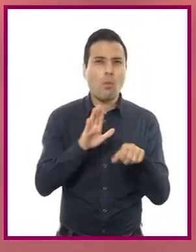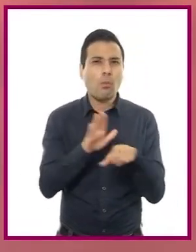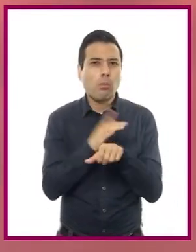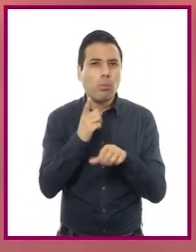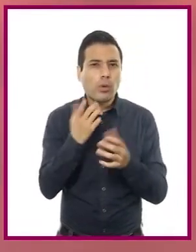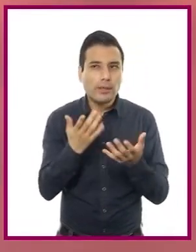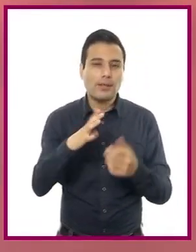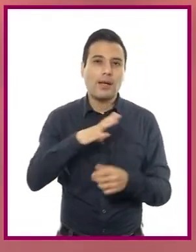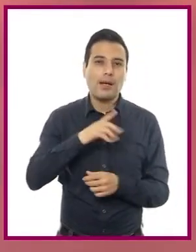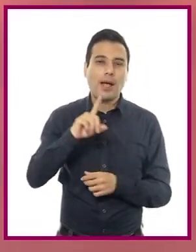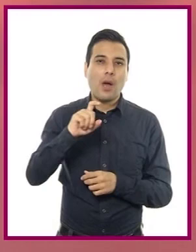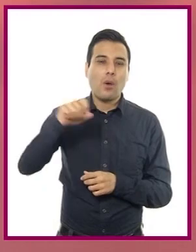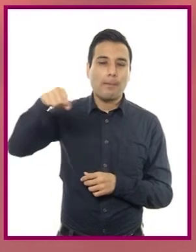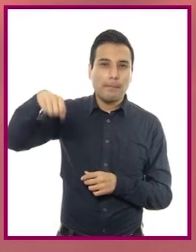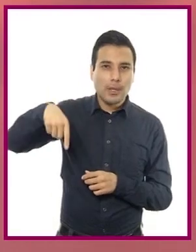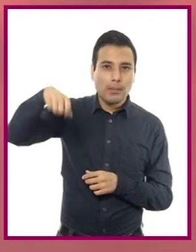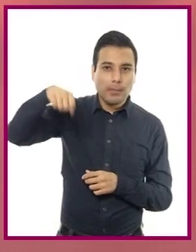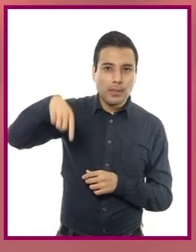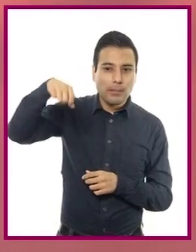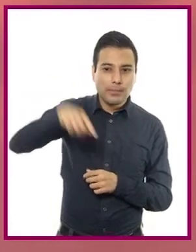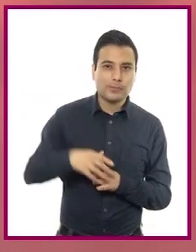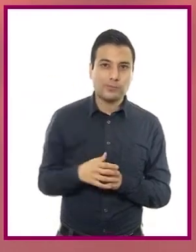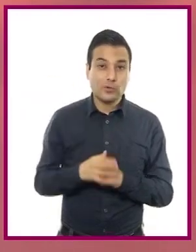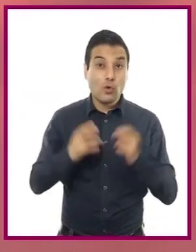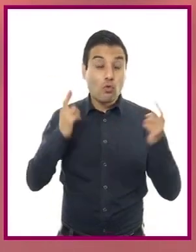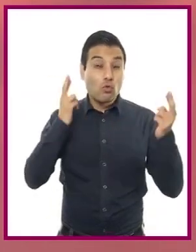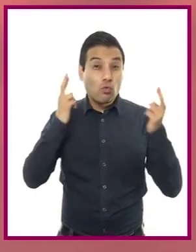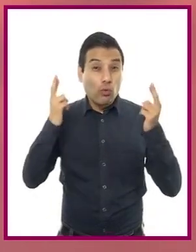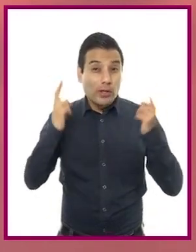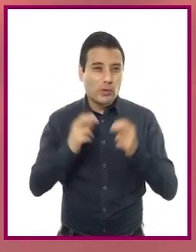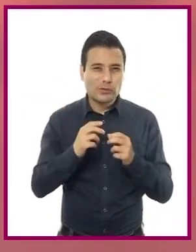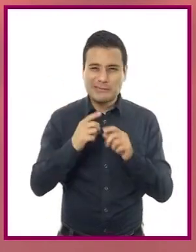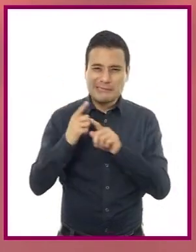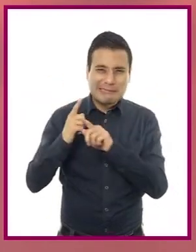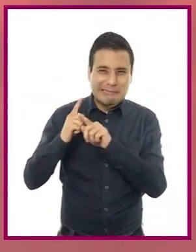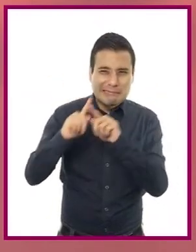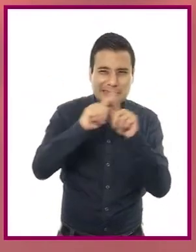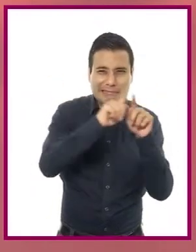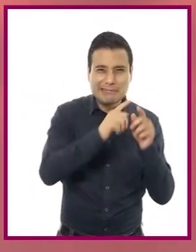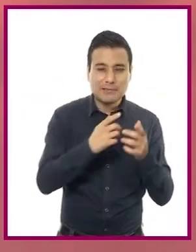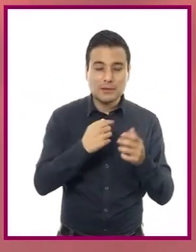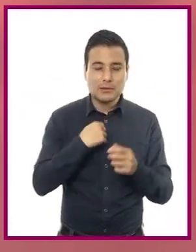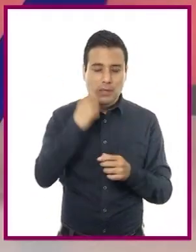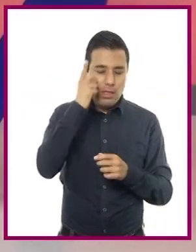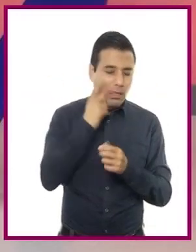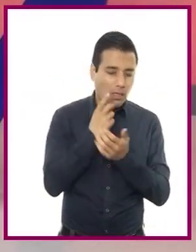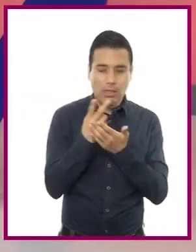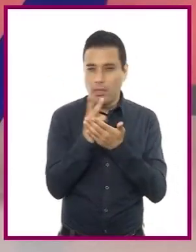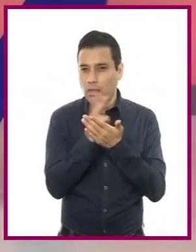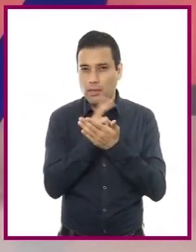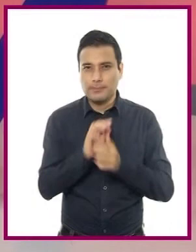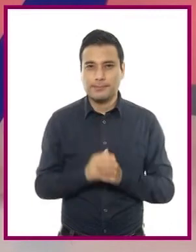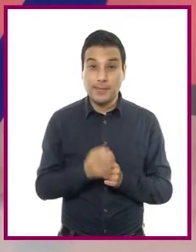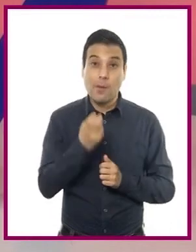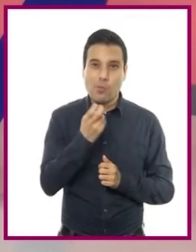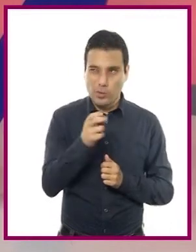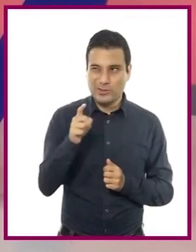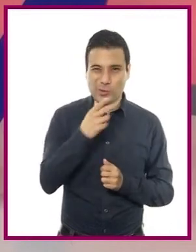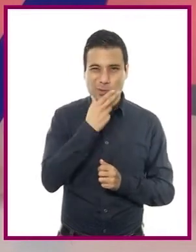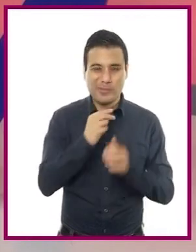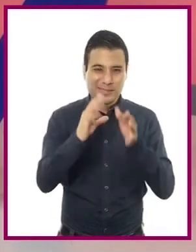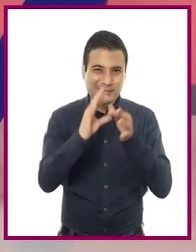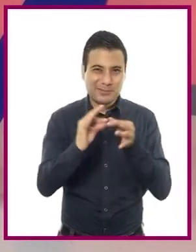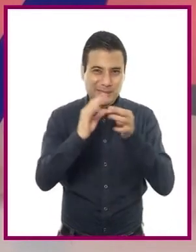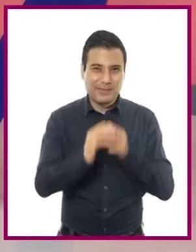agua. De noche, todos los ruidos retumban con mayor sonoridad. Por eso Gilberto Owen dice,